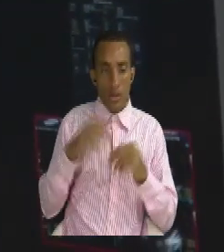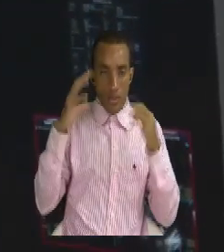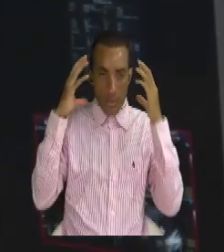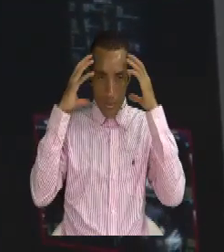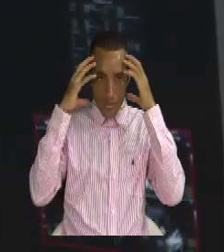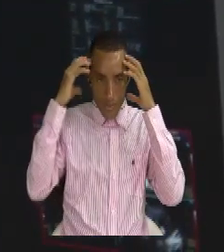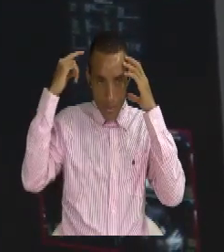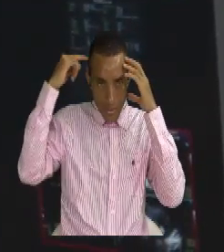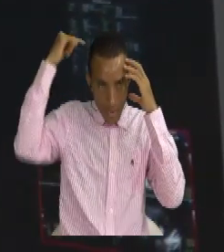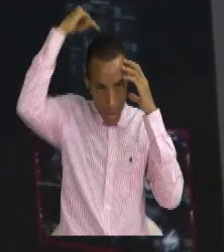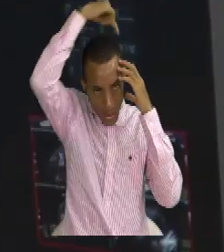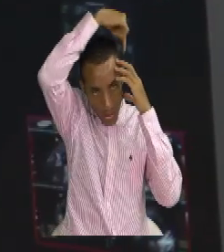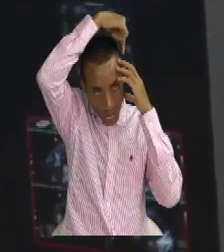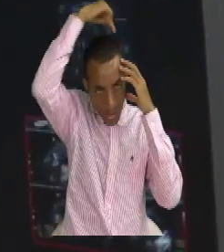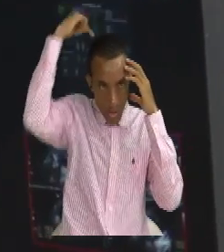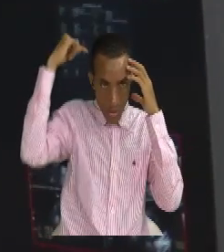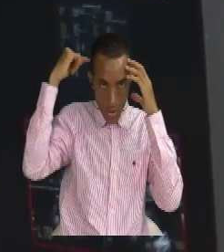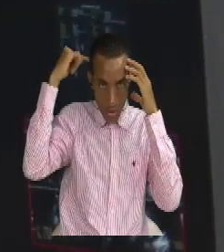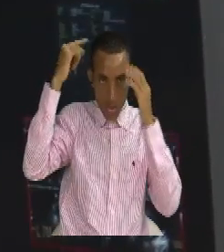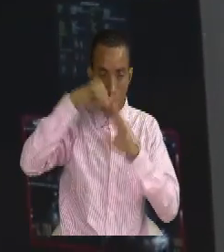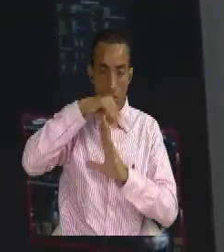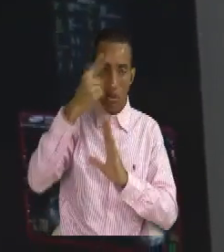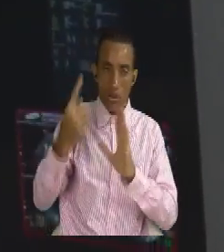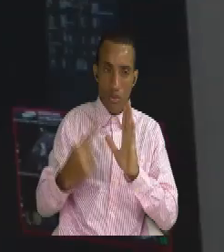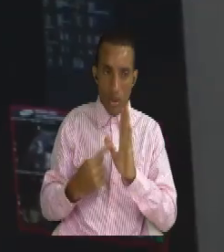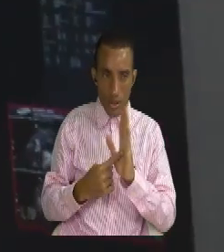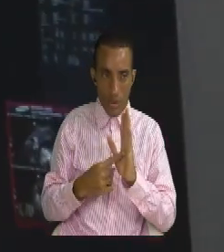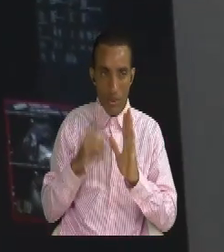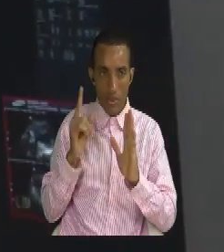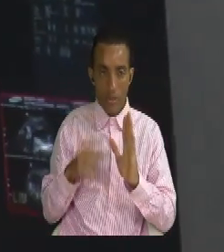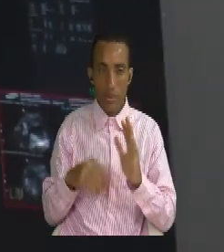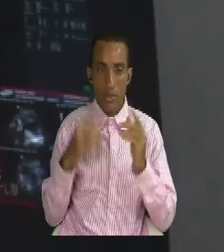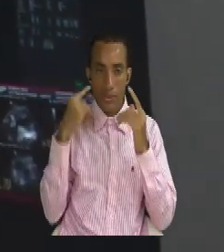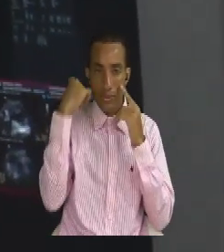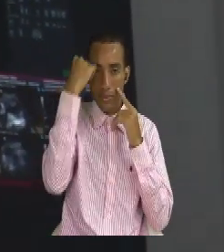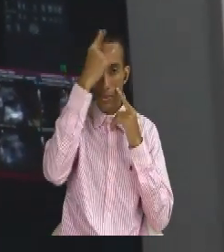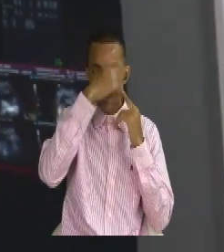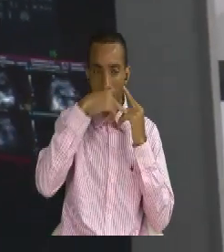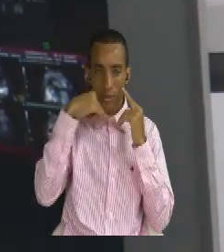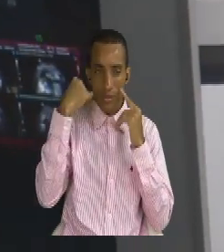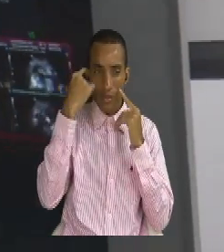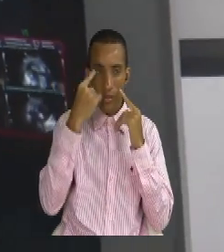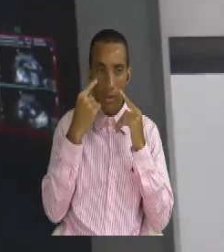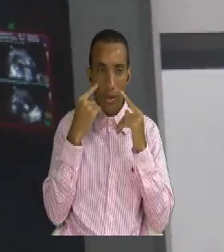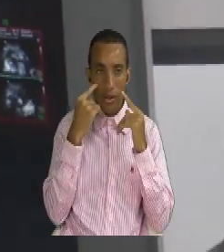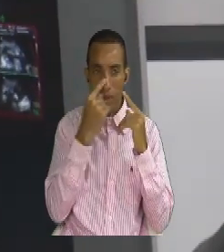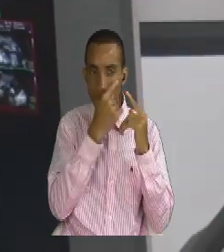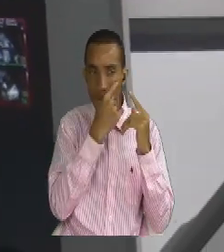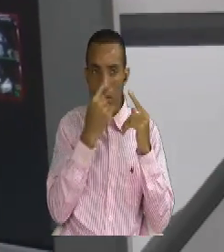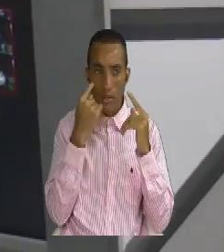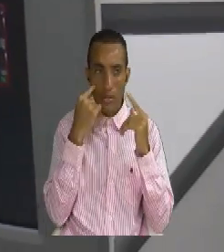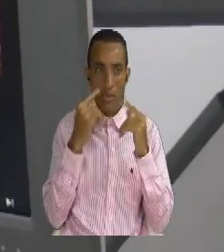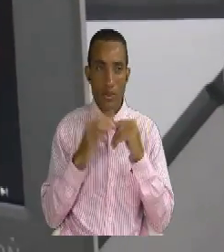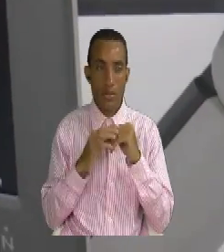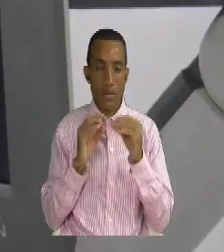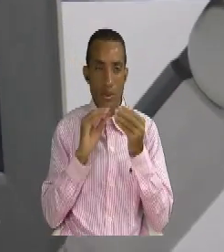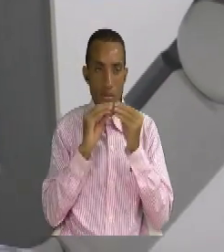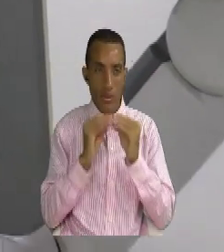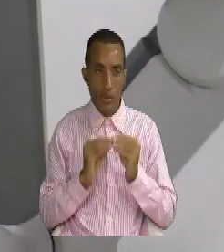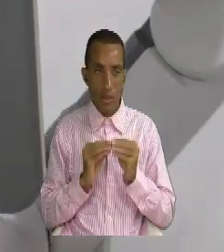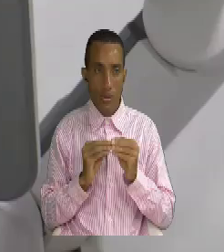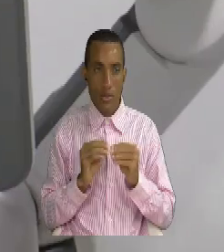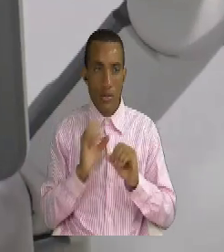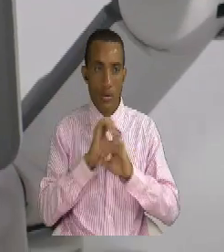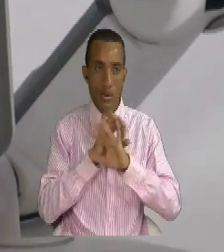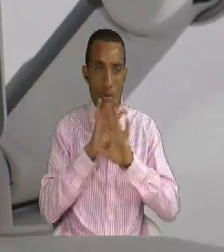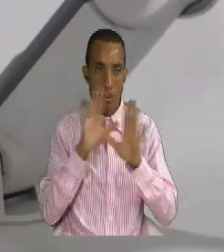cabecita. De igual forma hay que centrarnos en la carita. Aquí tenemos de forma muy clara